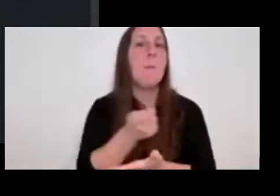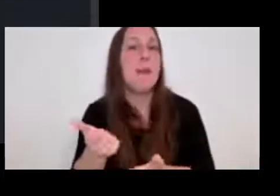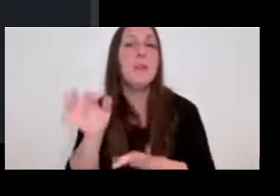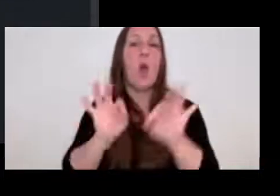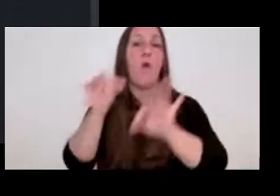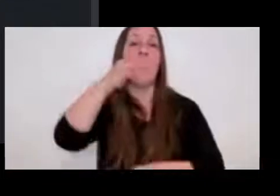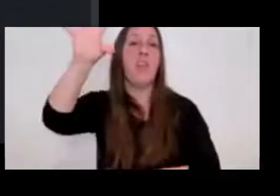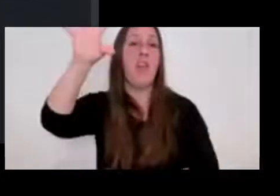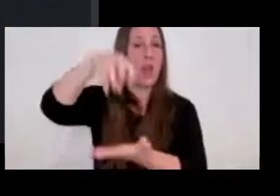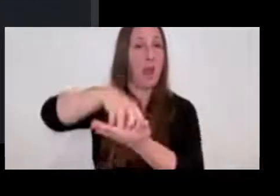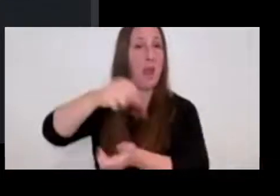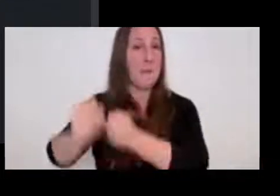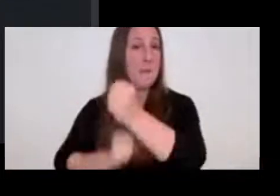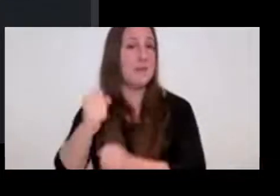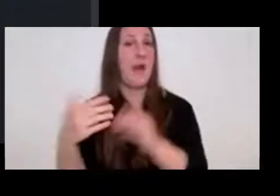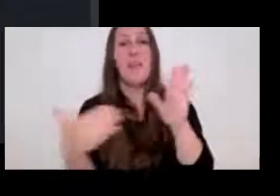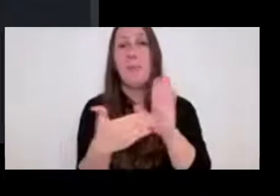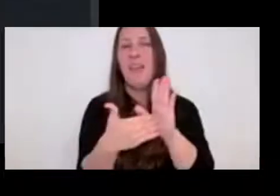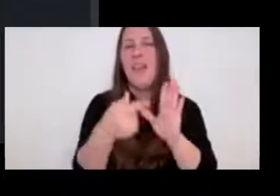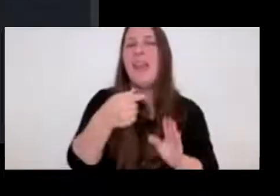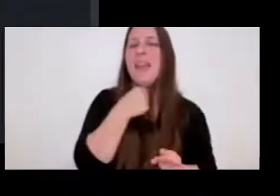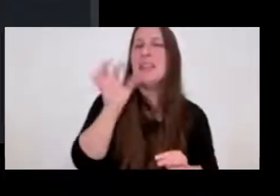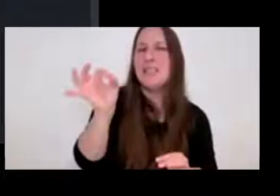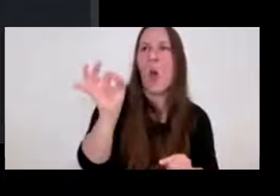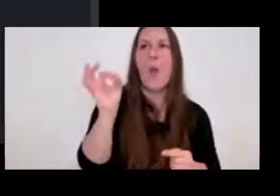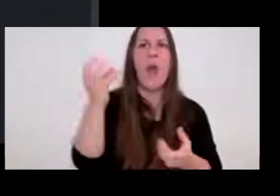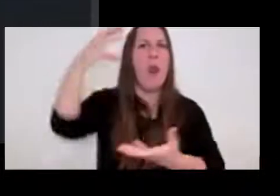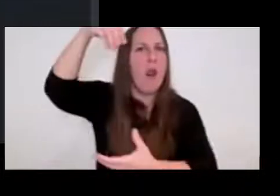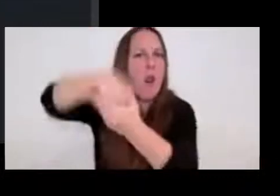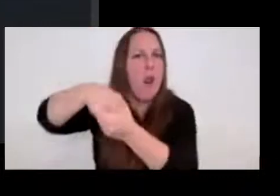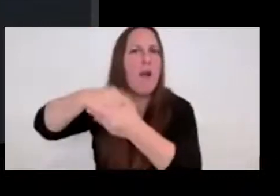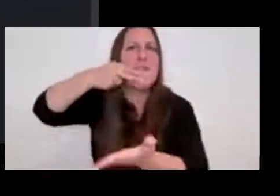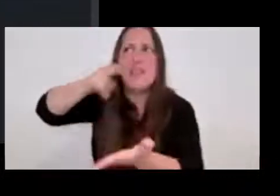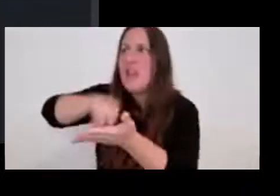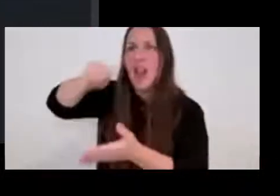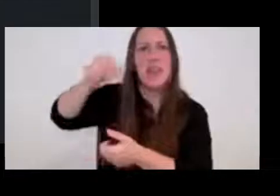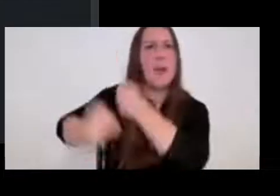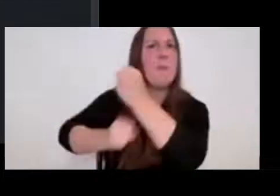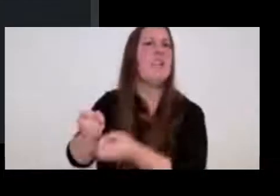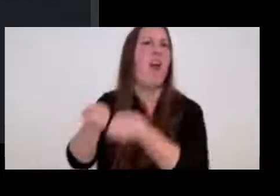¿no es cierto? Porque quieren tener una idea de cómo está la contingencia fiscal de esa compañía.